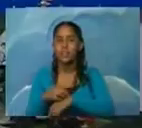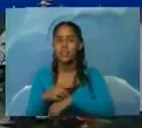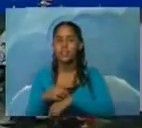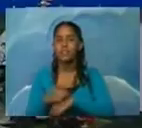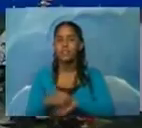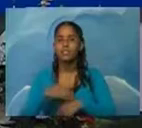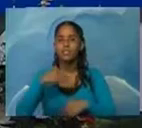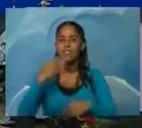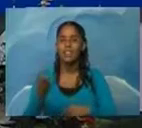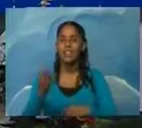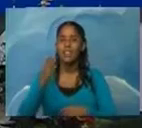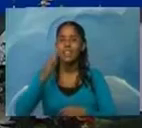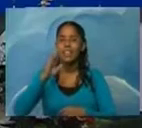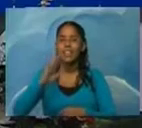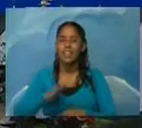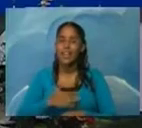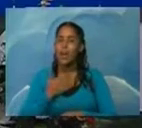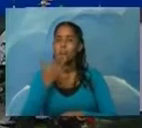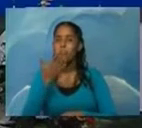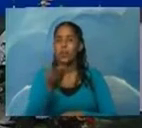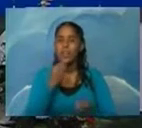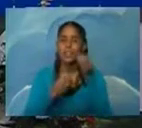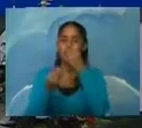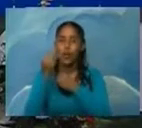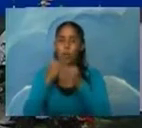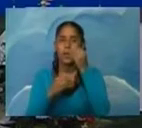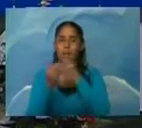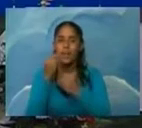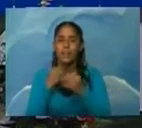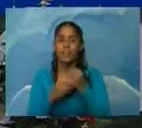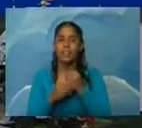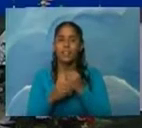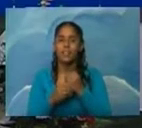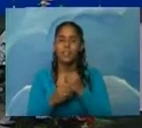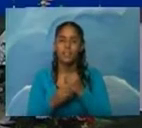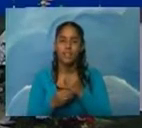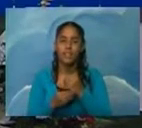Estos son los animales que podréis comer. Que podréis comer.